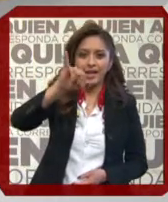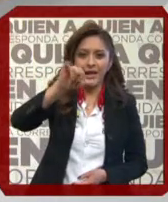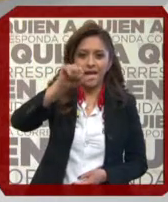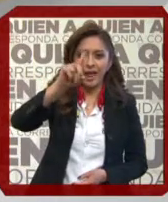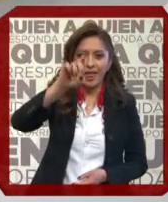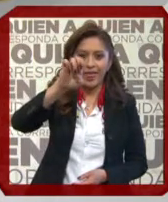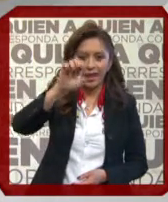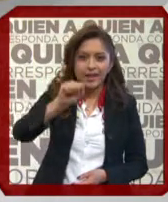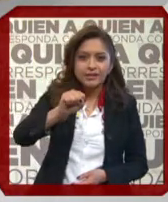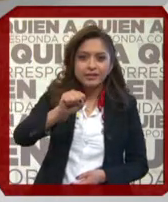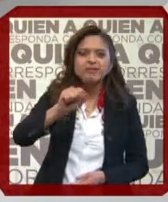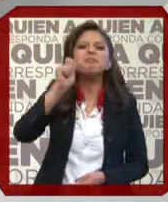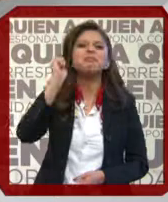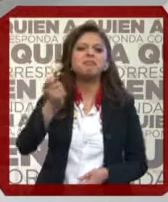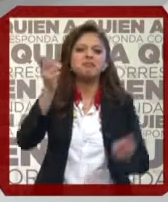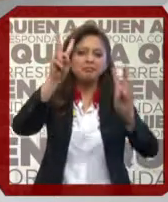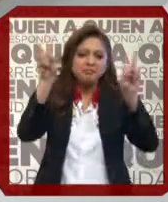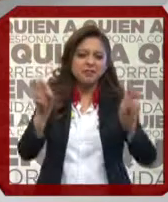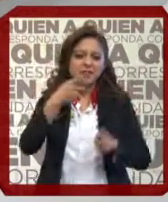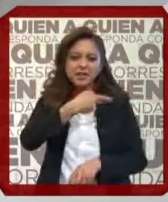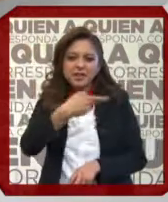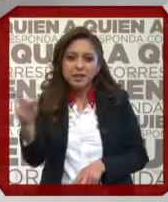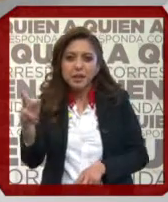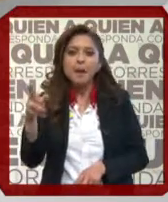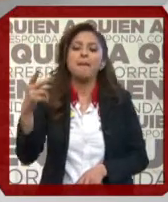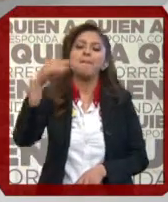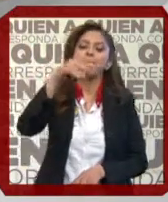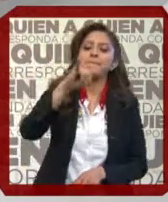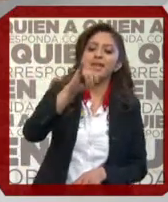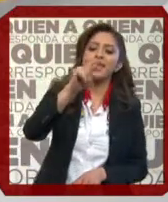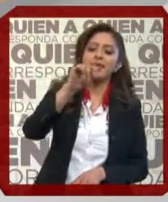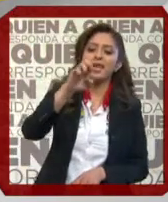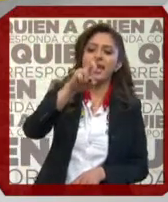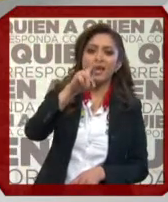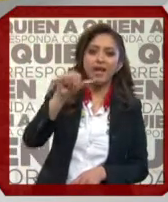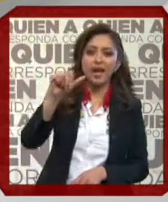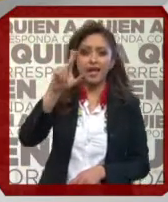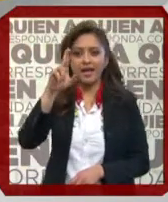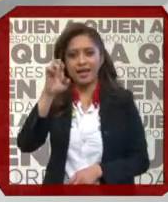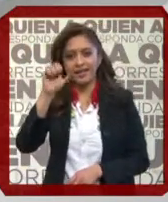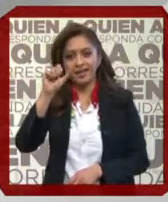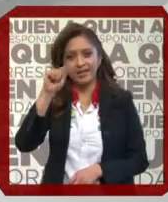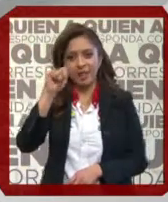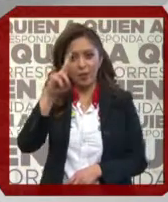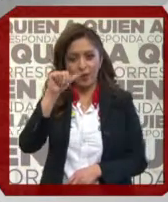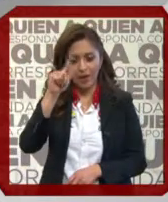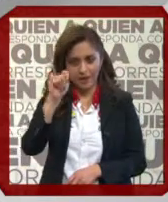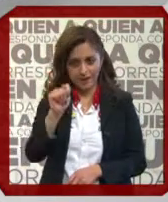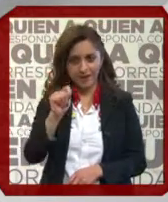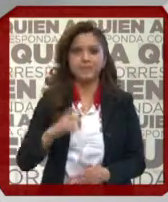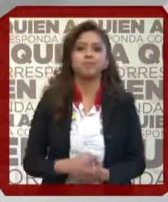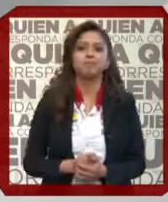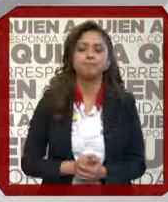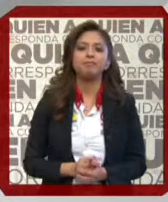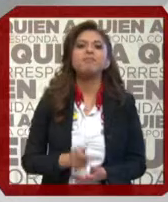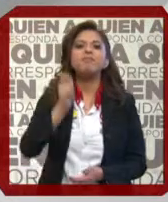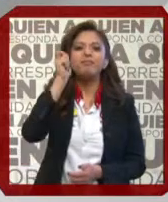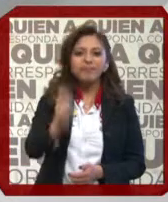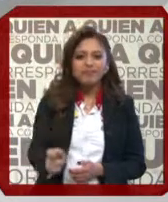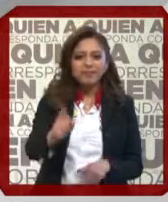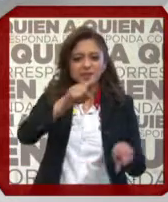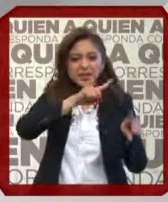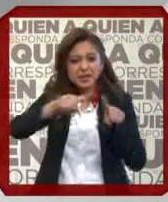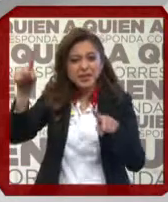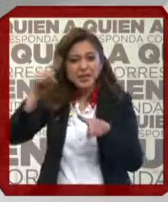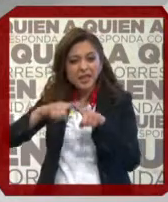Tierra Restaurant. Pero no es cualquier antojito mexicano, Jorge. Tienen un plus. Son antojitos mexicanos. Todo al carbón.